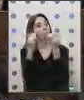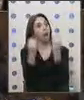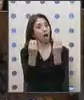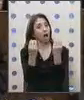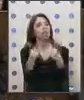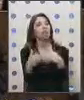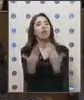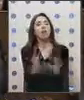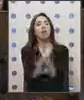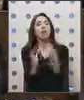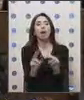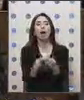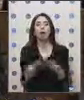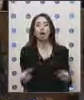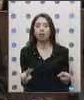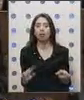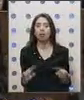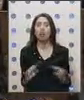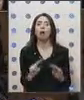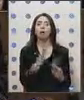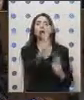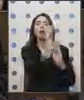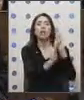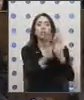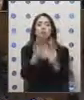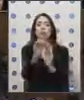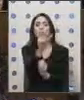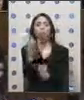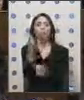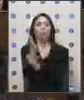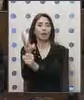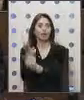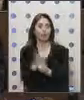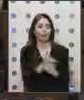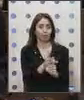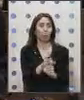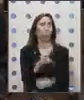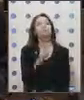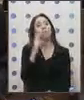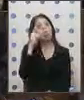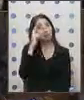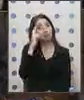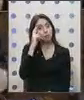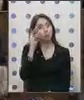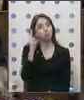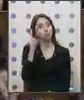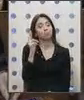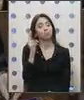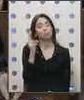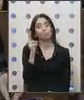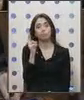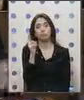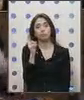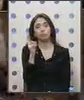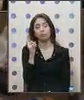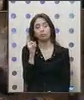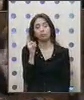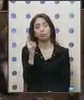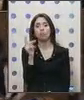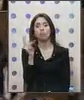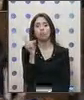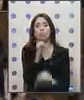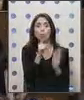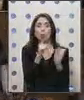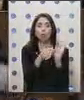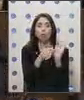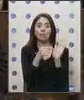más tranquilidad y resguardo a los adultos mayores. Recordar que, de acuerdo a las últimas cifras del